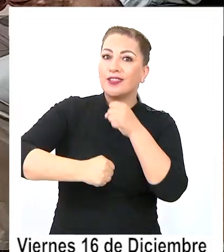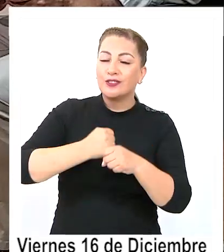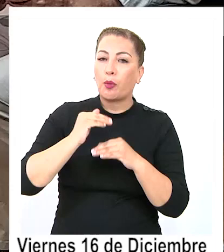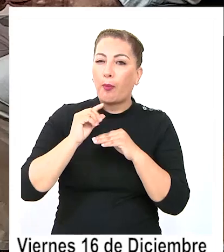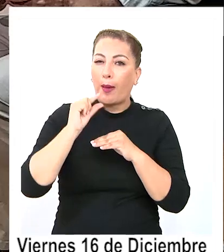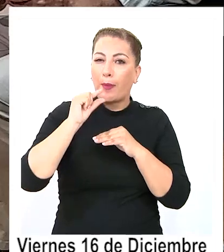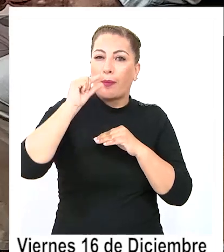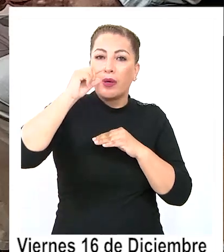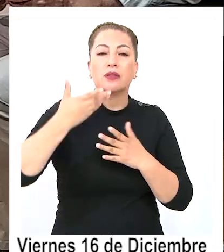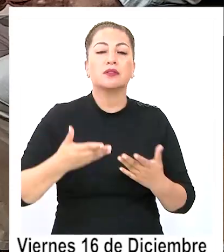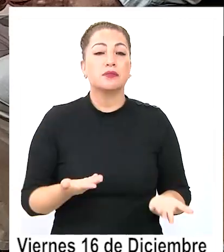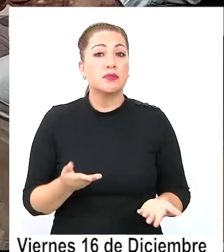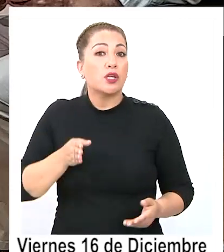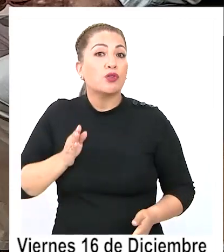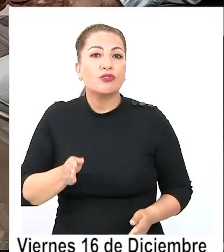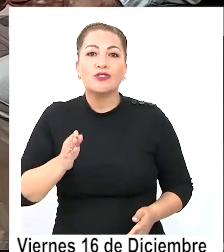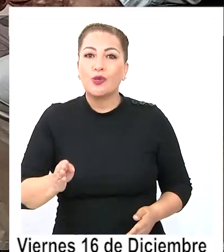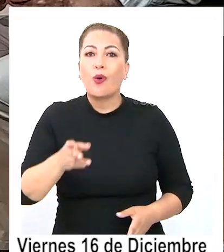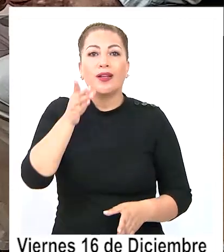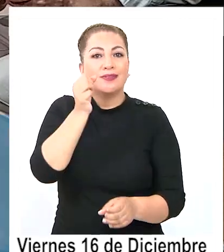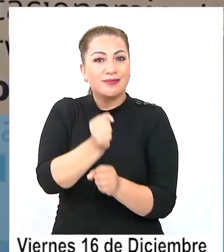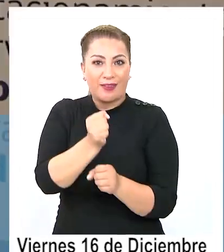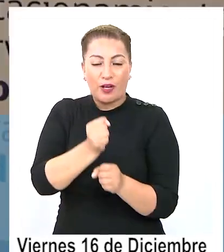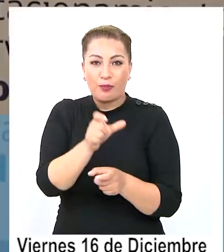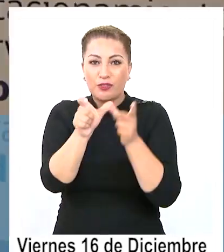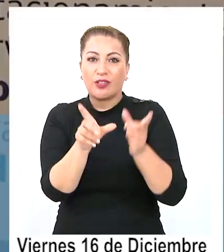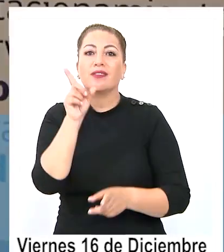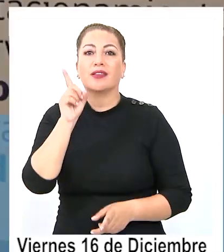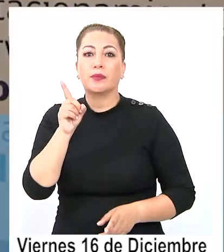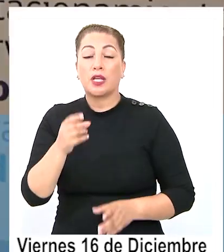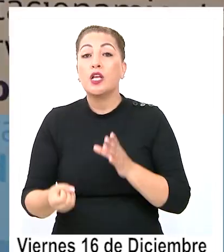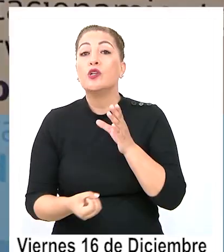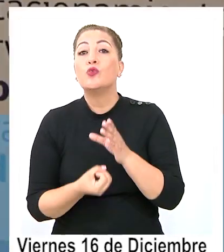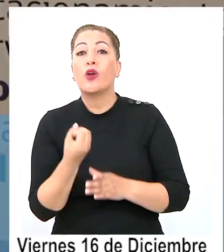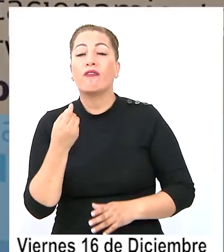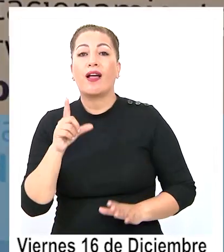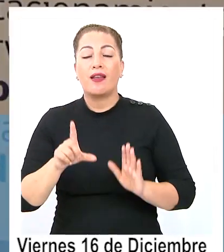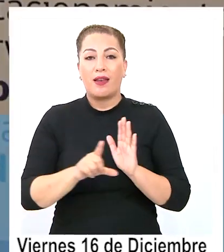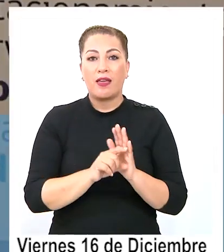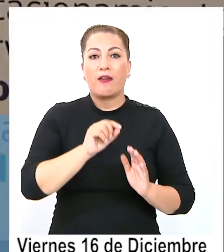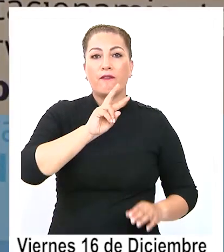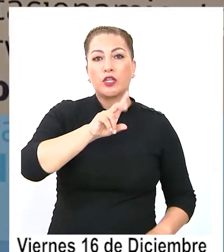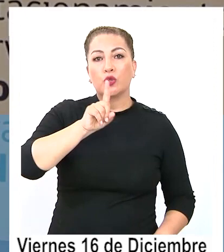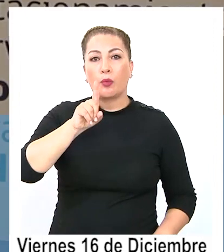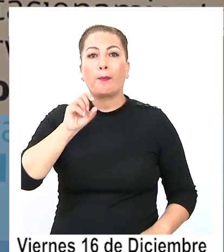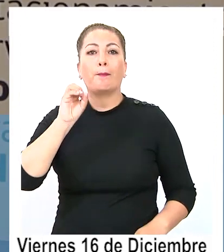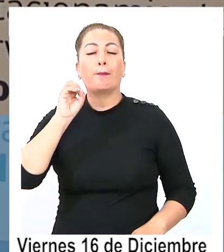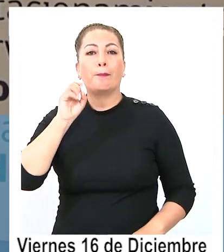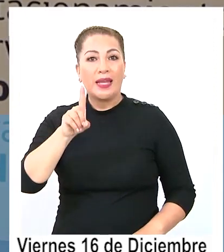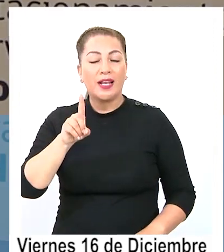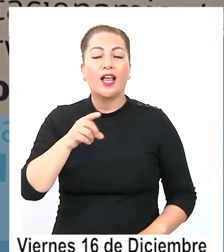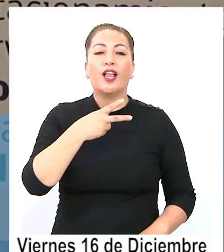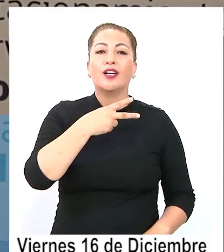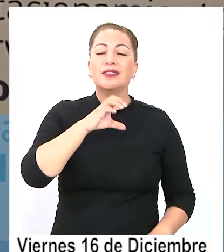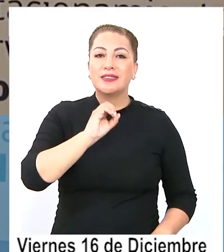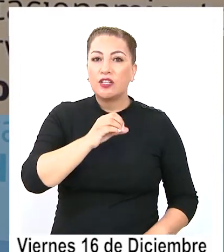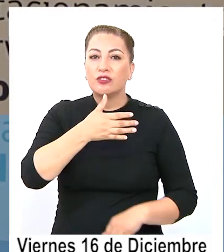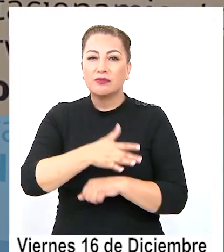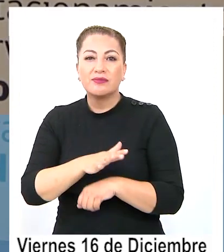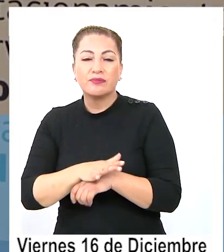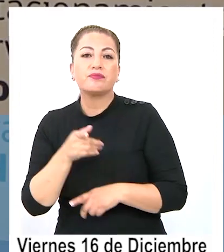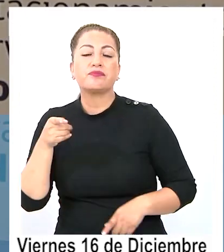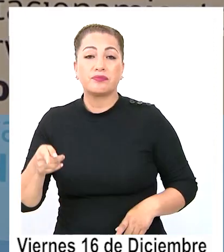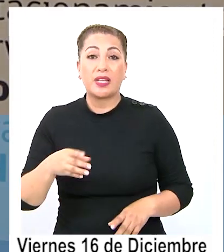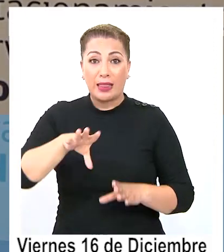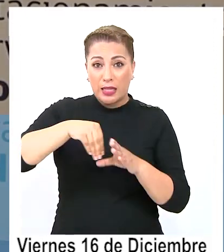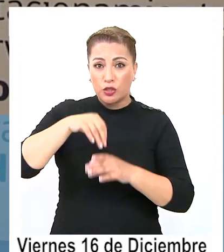desafío? Que se mantengan en sus puestos de trabajo. Y por eso la nueva ley 21.275 del gestor de inclusión laboral en